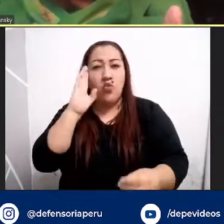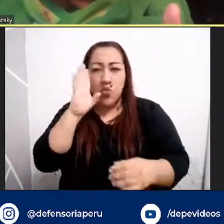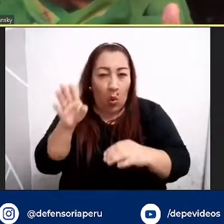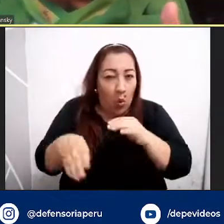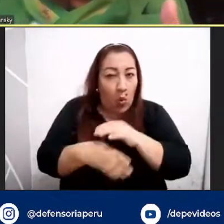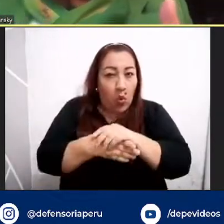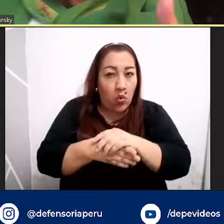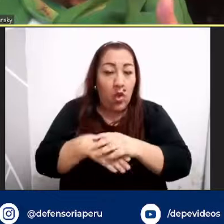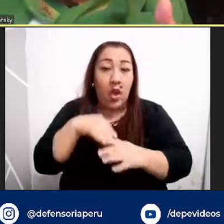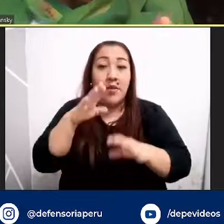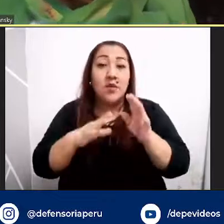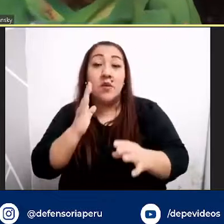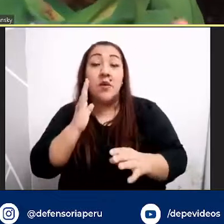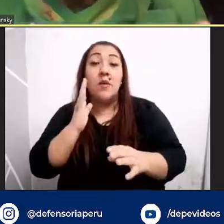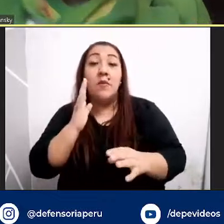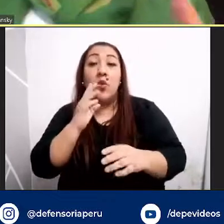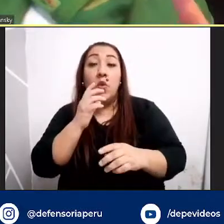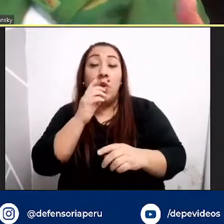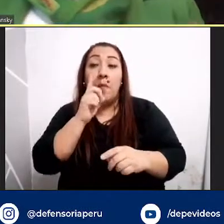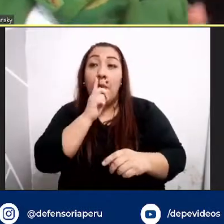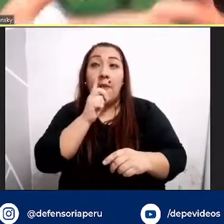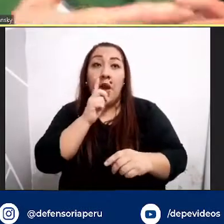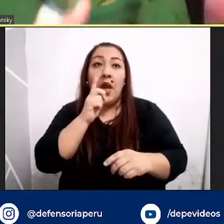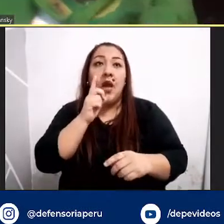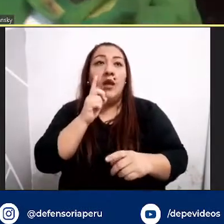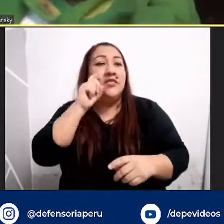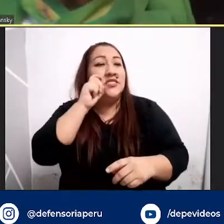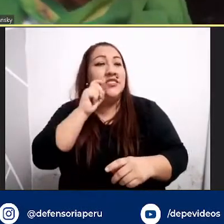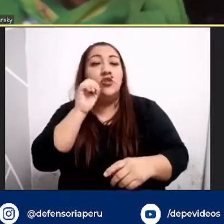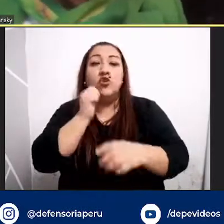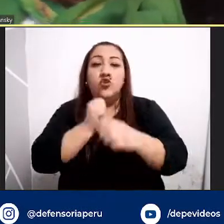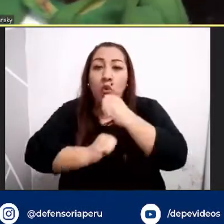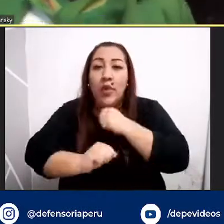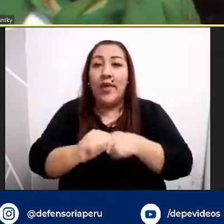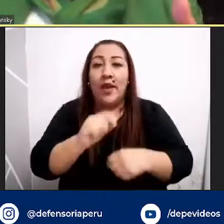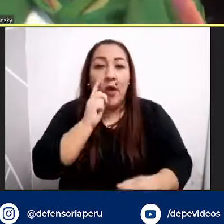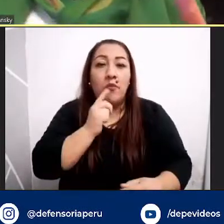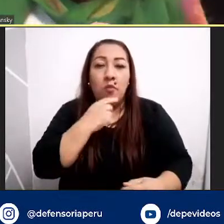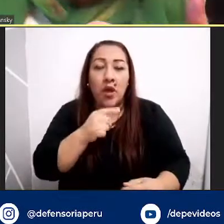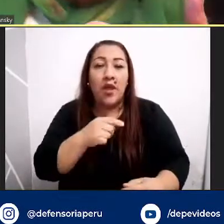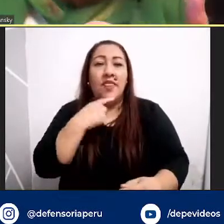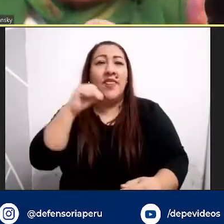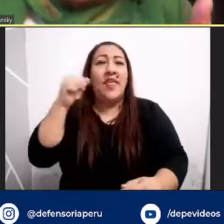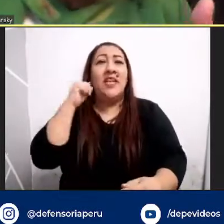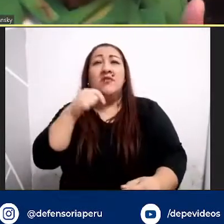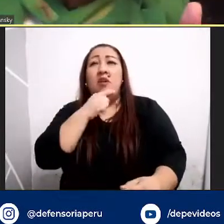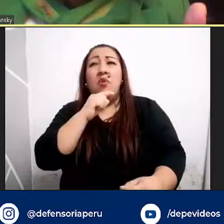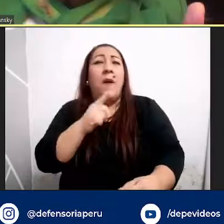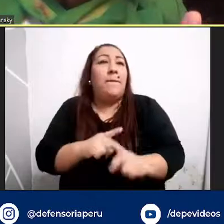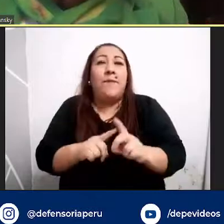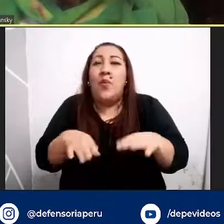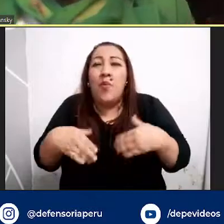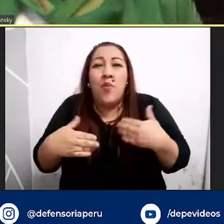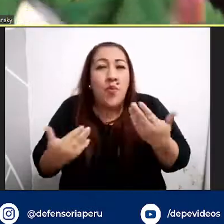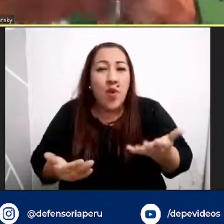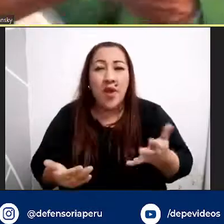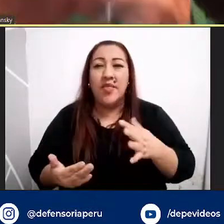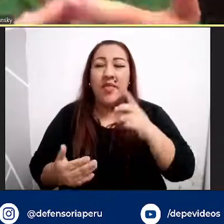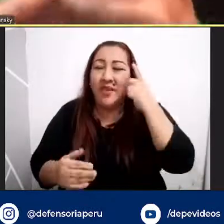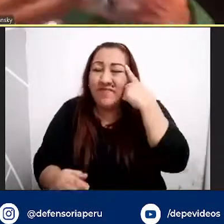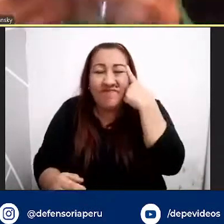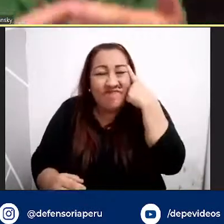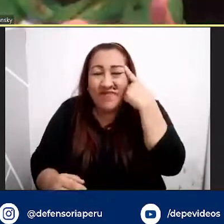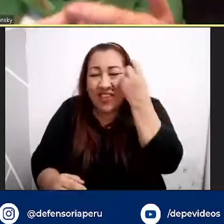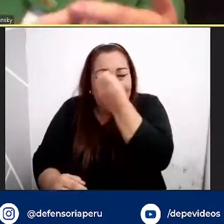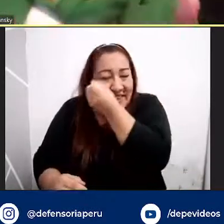No, se habla del derecho de las mujeres. no se pueden ustedes imaginar la